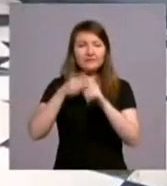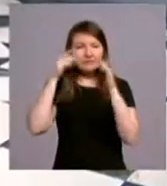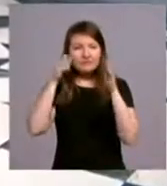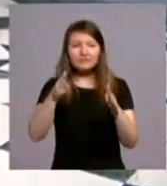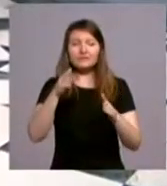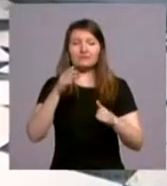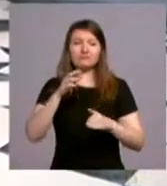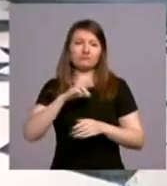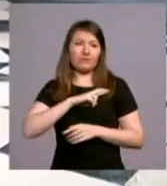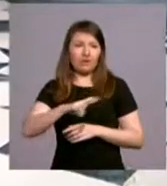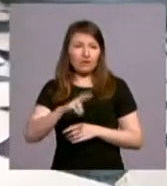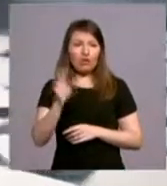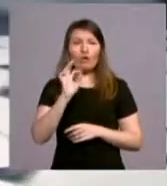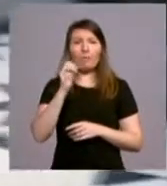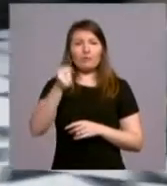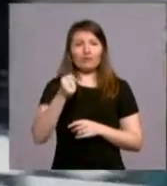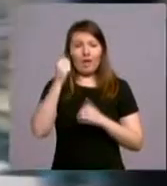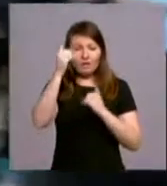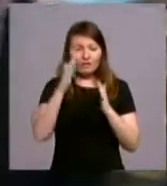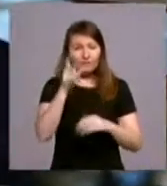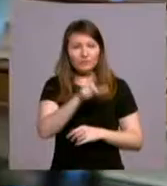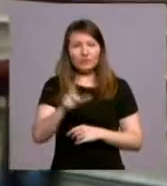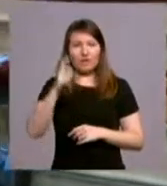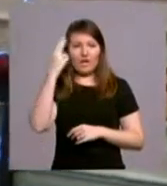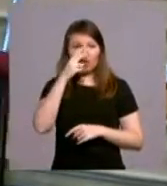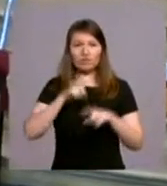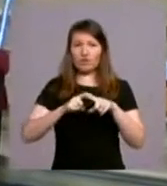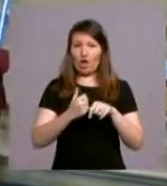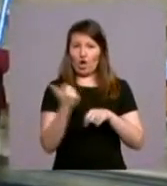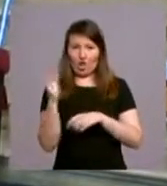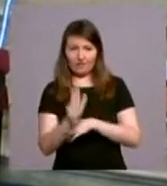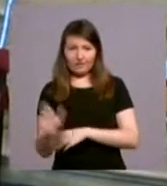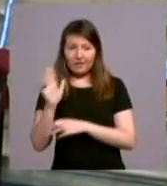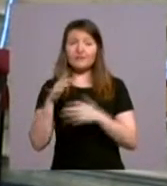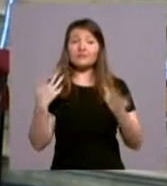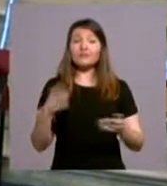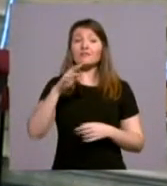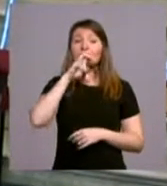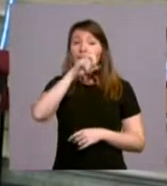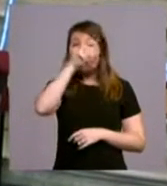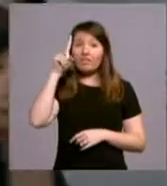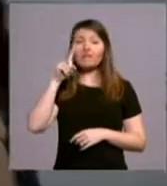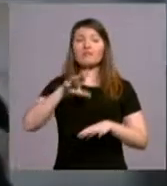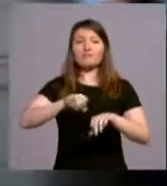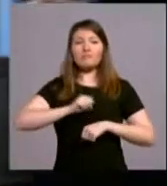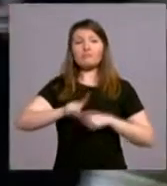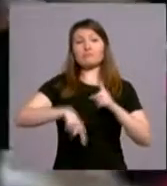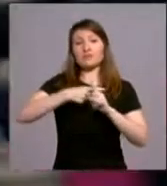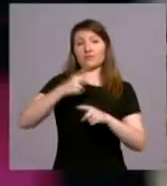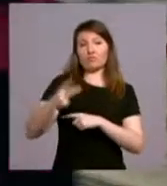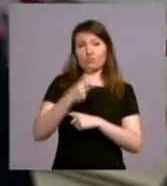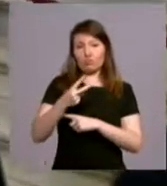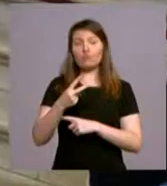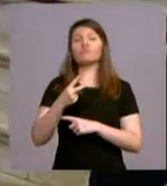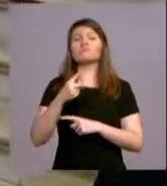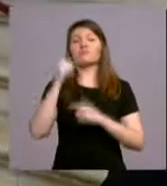los católicos orientales. Monseñor Carlos Osoro, además del gobierno pastoral de la Diócesis de Madrid, asume con este nombramiento una misión pastoral